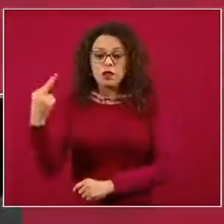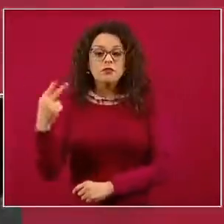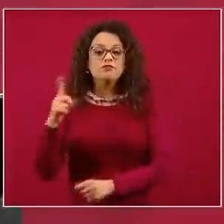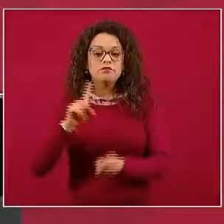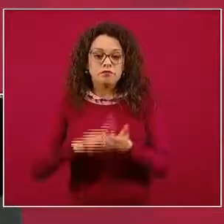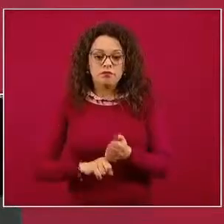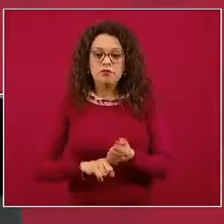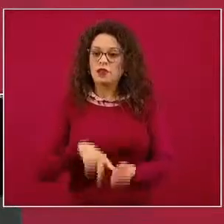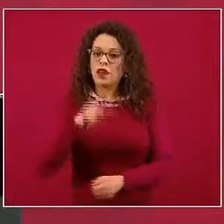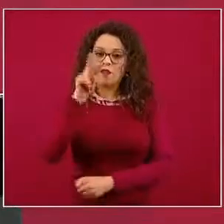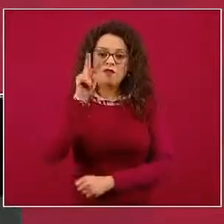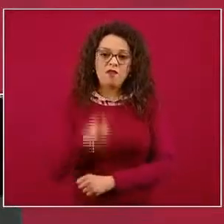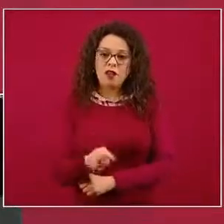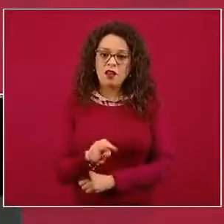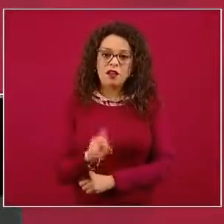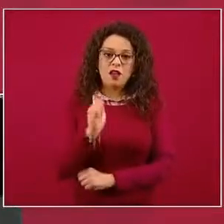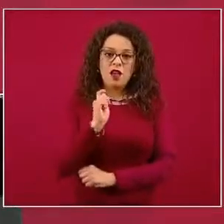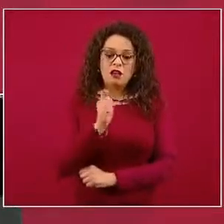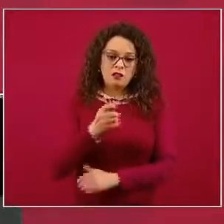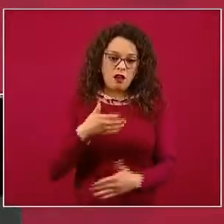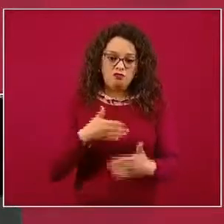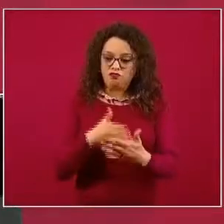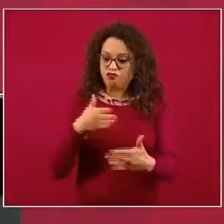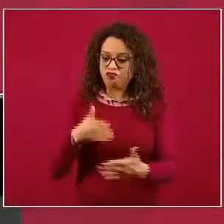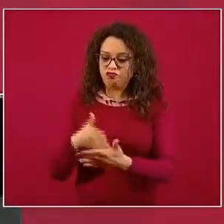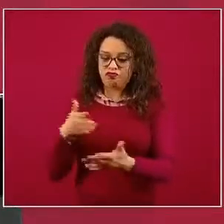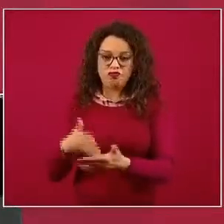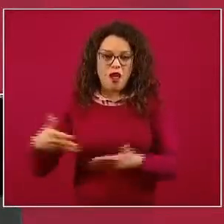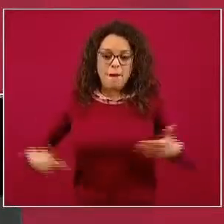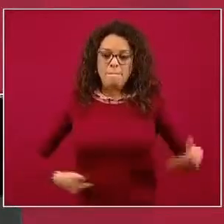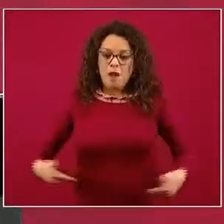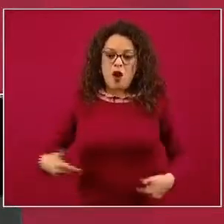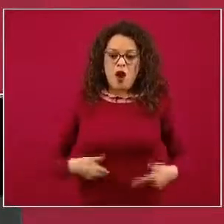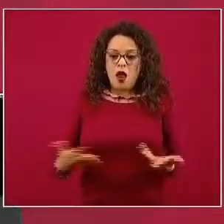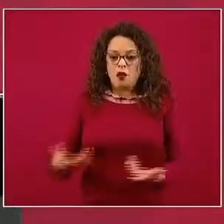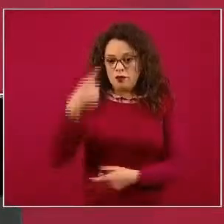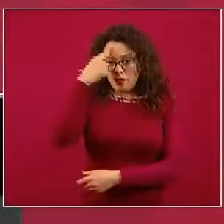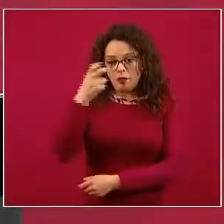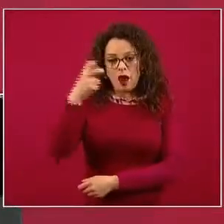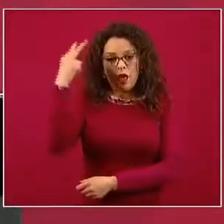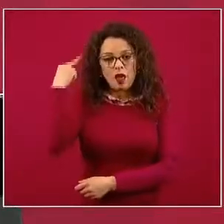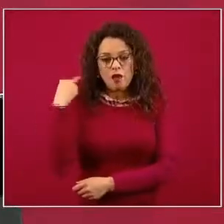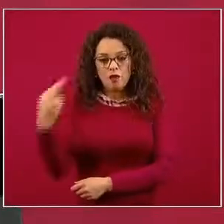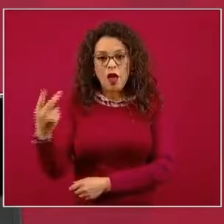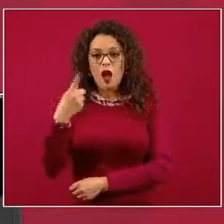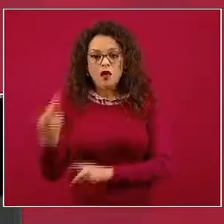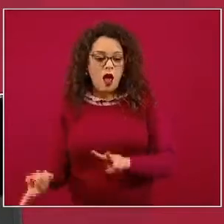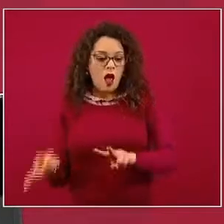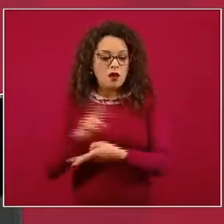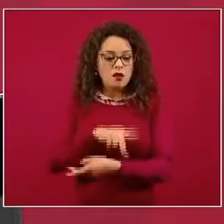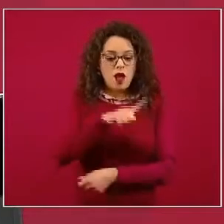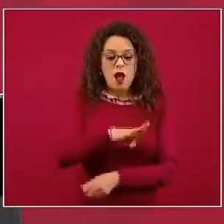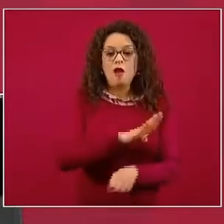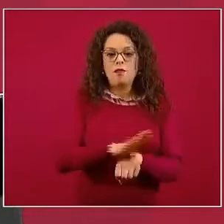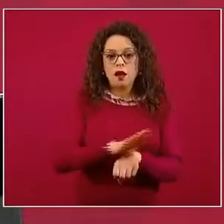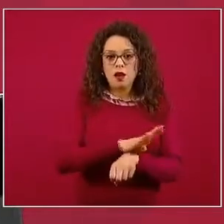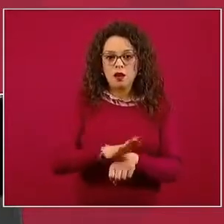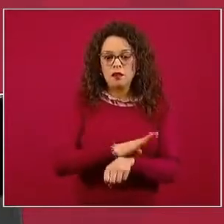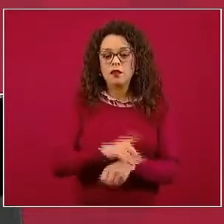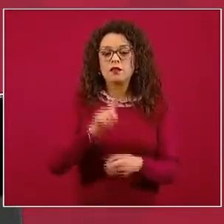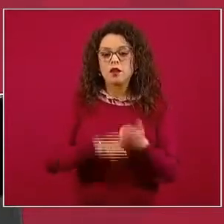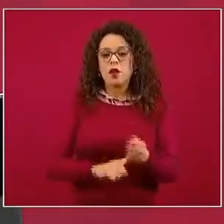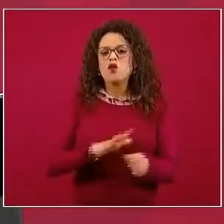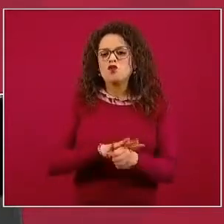un estorbo muy grande para esos viajes, comparado con el beneficio que tendríamos de reducir la